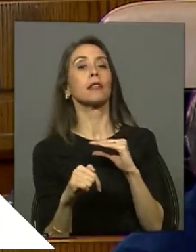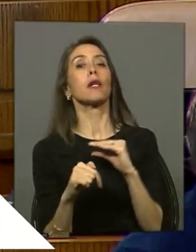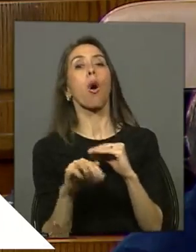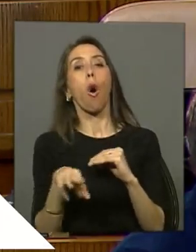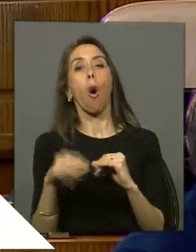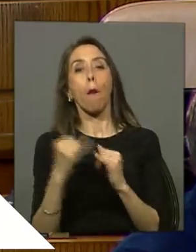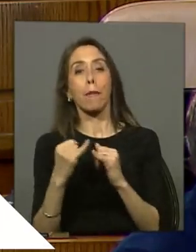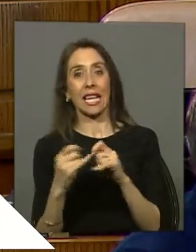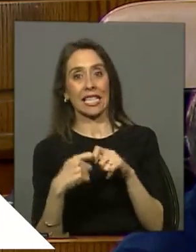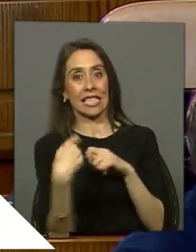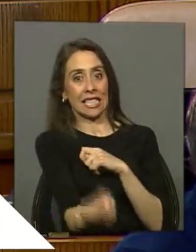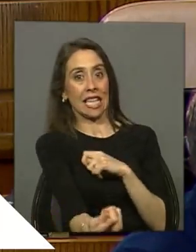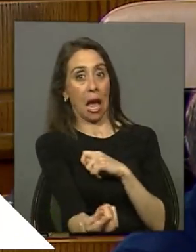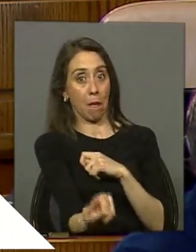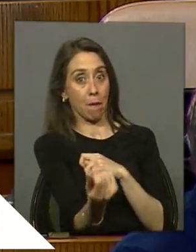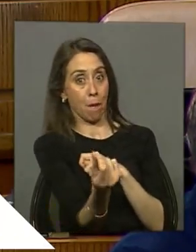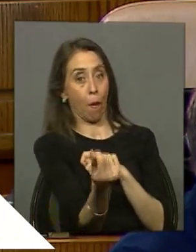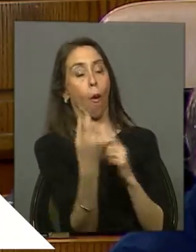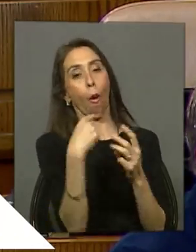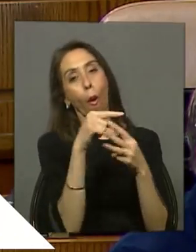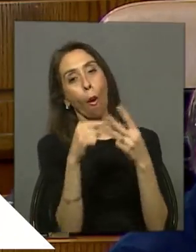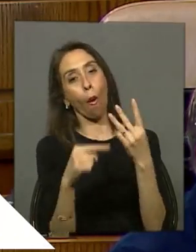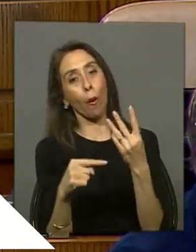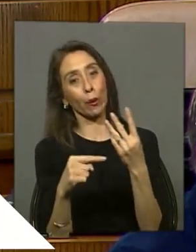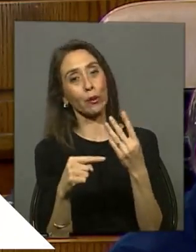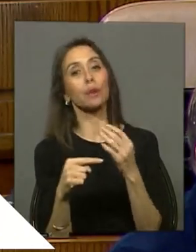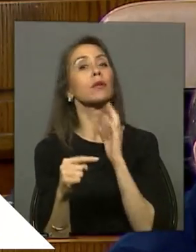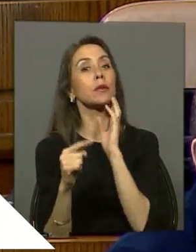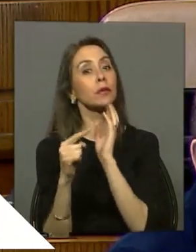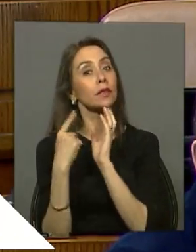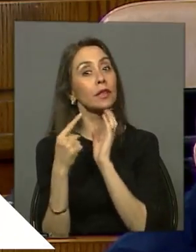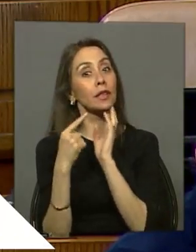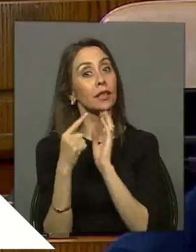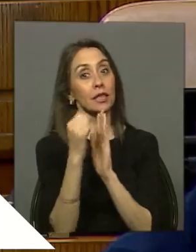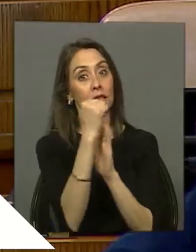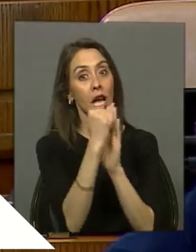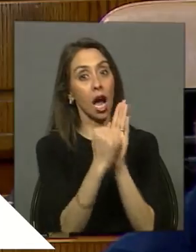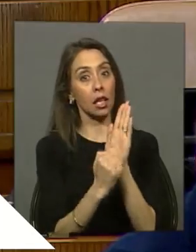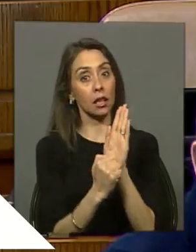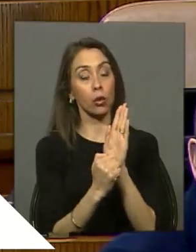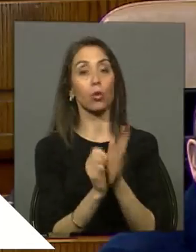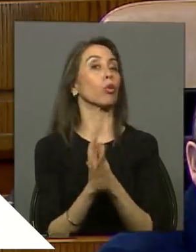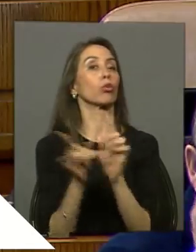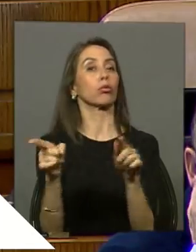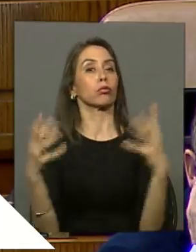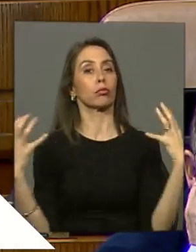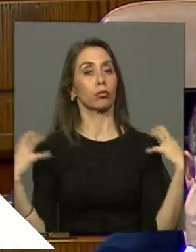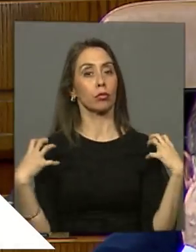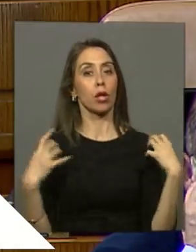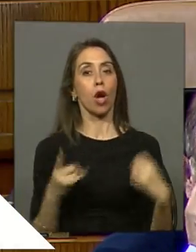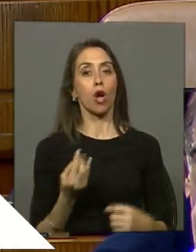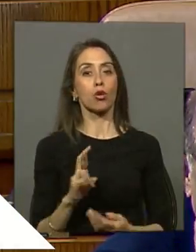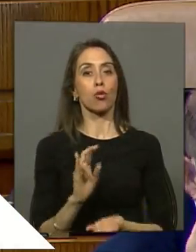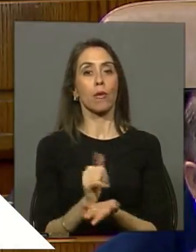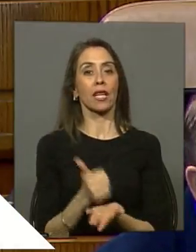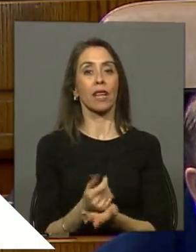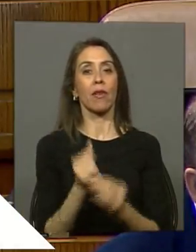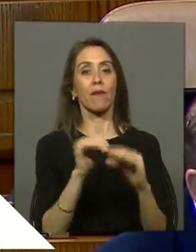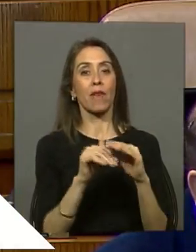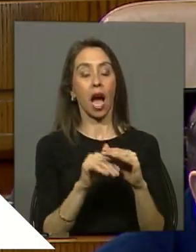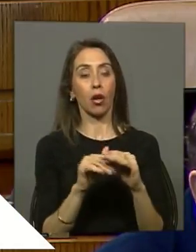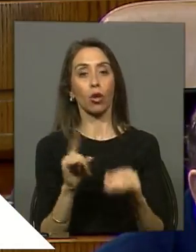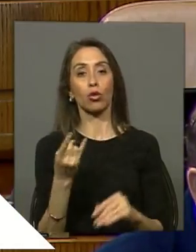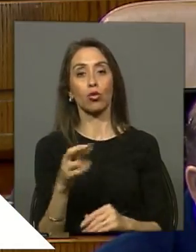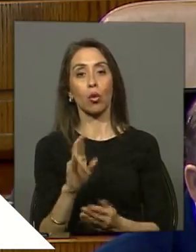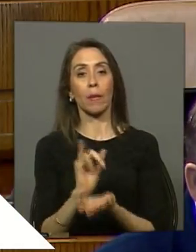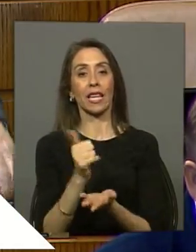mutuo o en cualquier otra forma y el artículo sigue para darle todas las atribuciones para fiscalizar al superintendente de bancos el